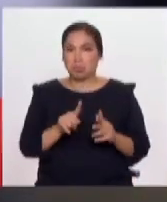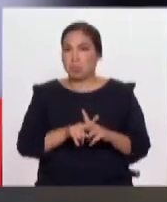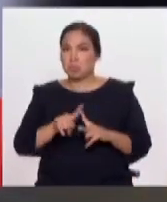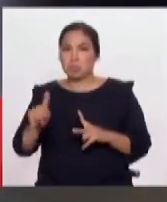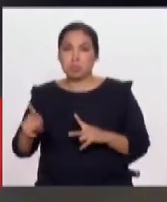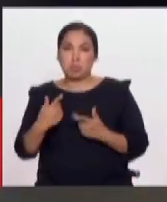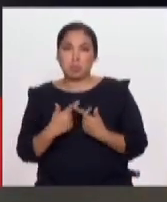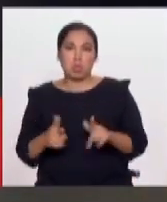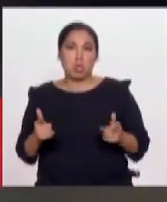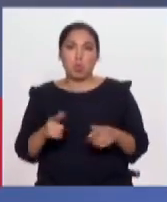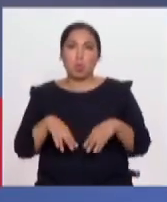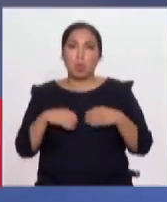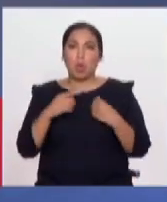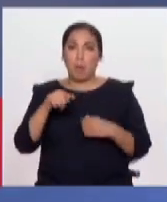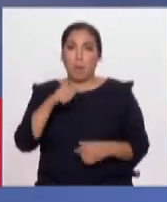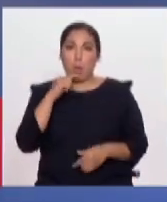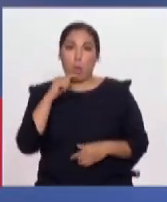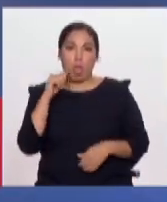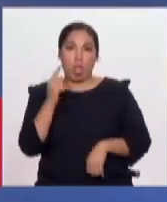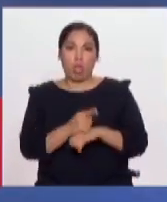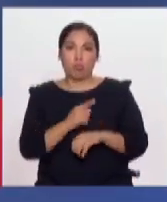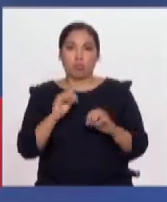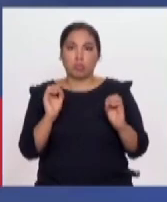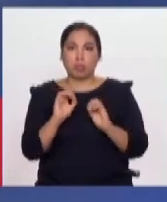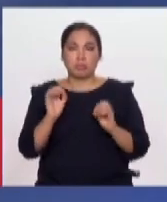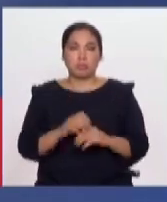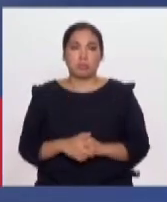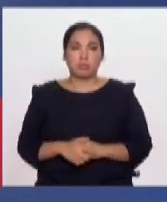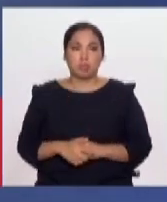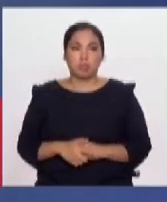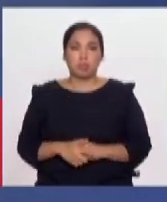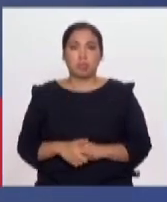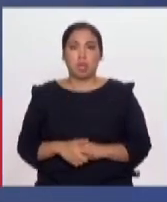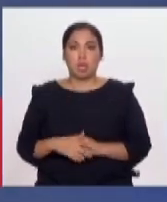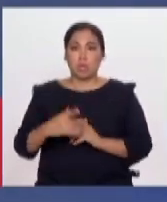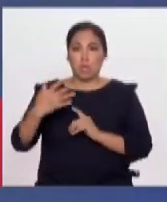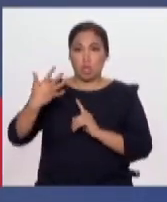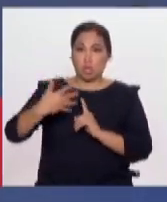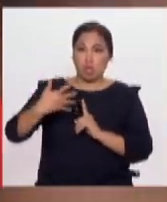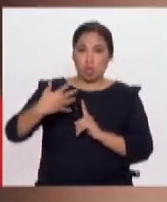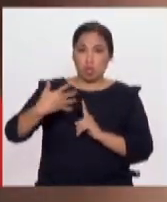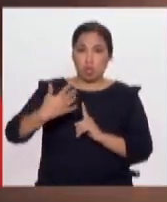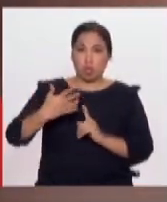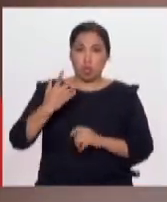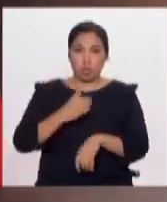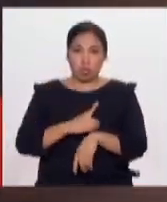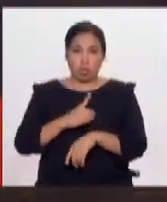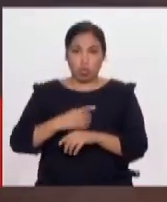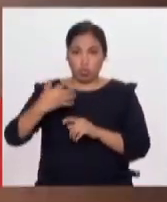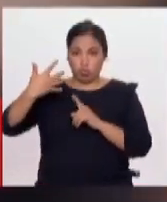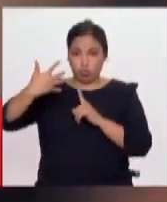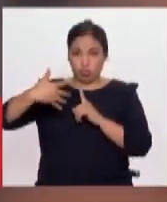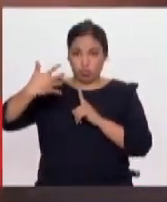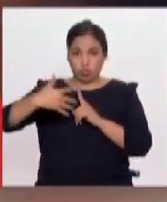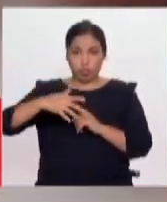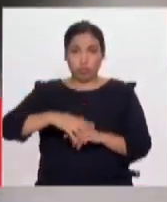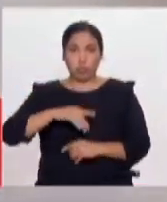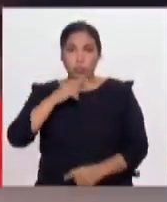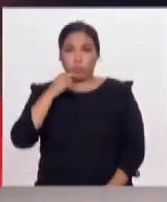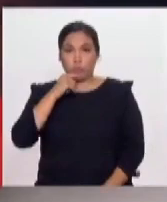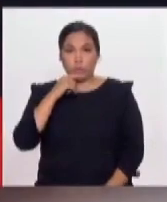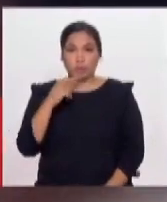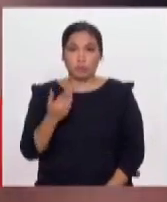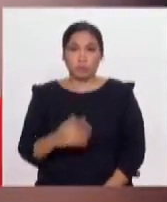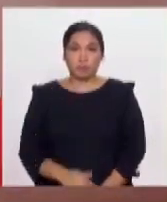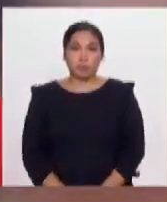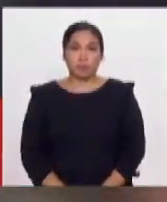presentarse denuncia alguna. Pero sin embargo, al pasar por médico legista, la víctima, o en este caso la